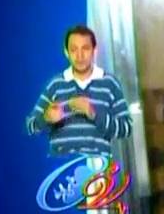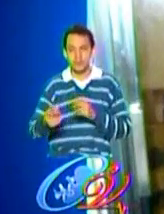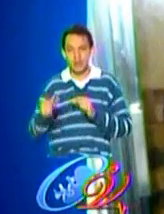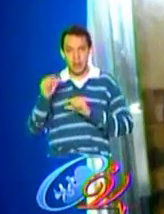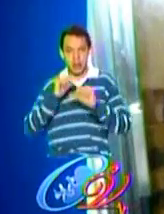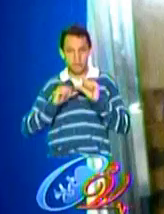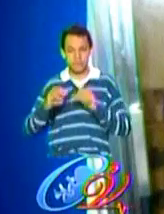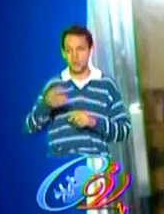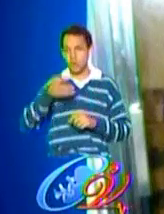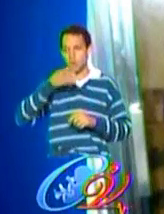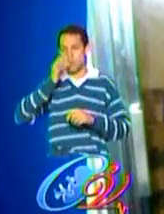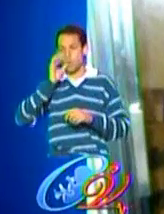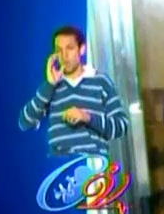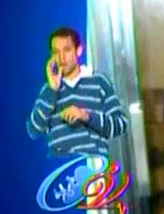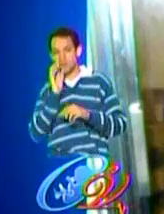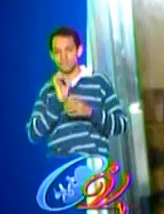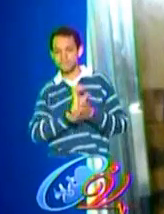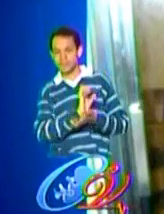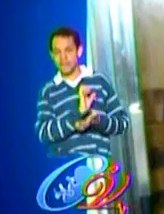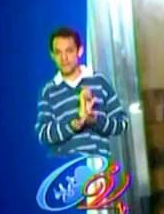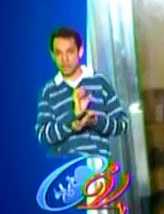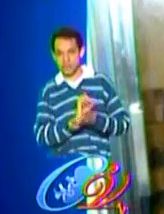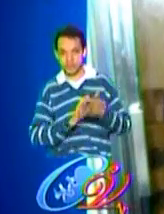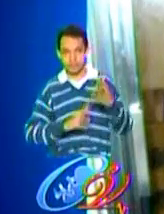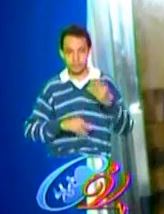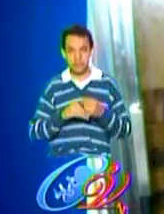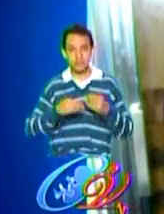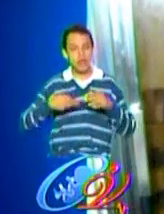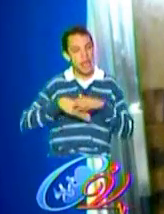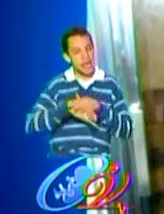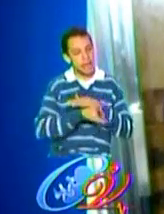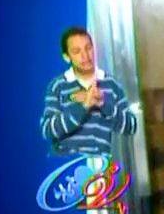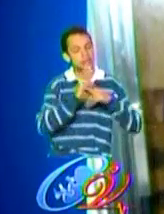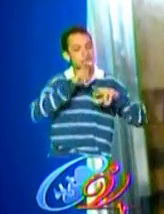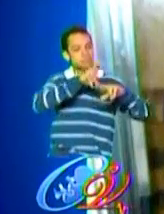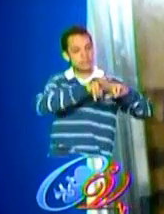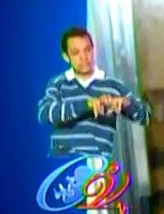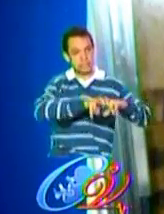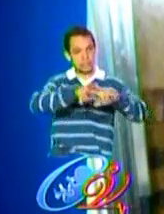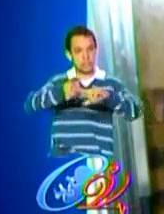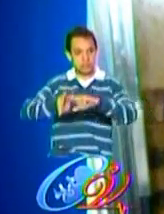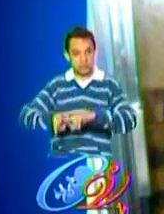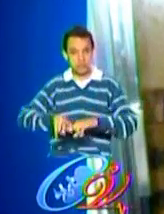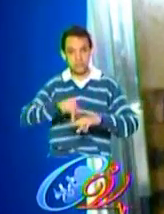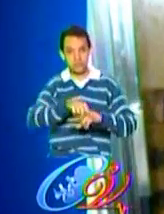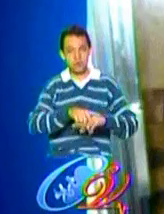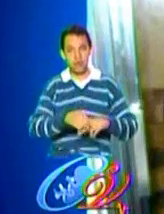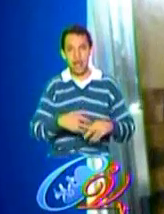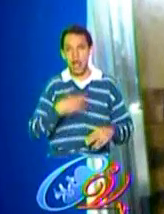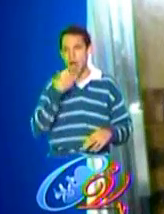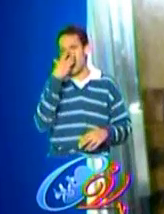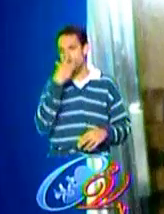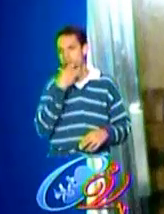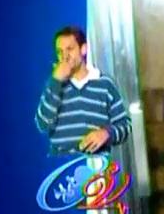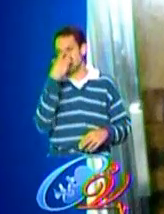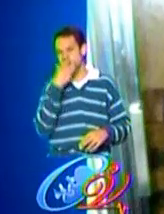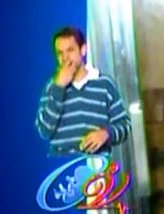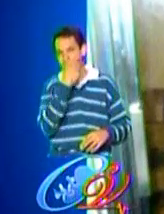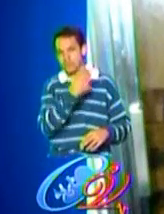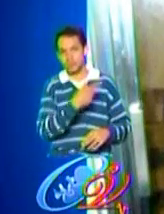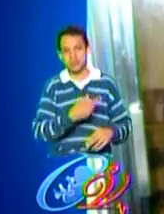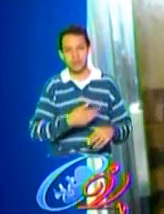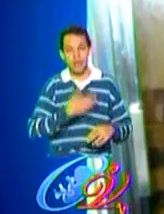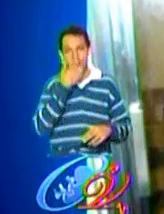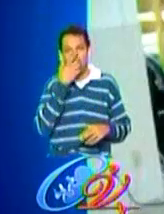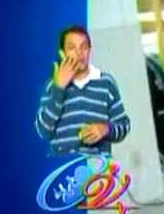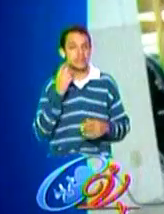los electrolitos, los metemos acá, pues, a estas cámaras donde tienen alto grado de temperatura, nosotros los llamamos